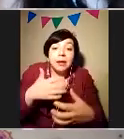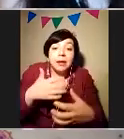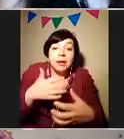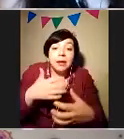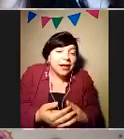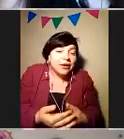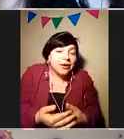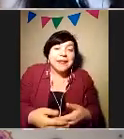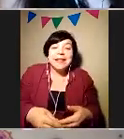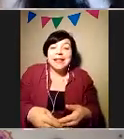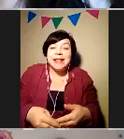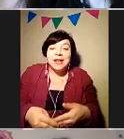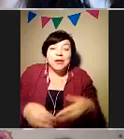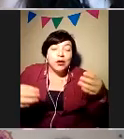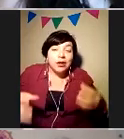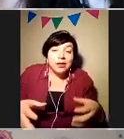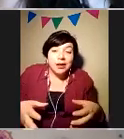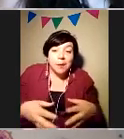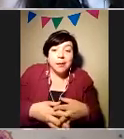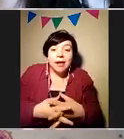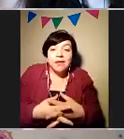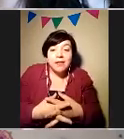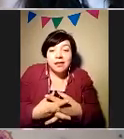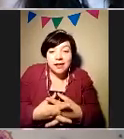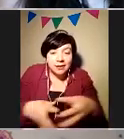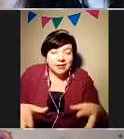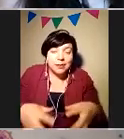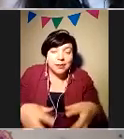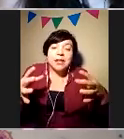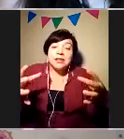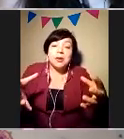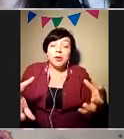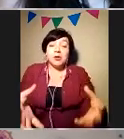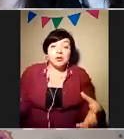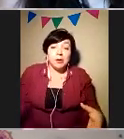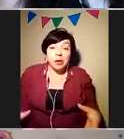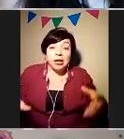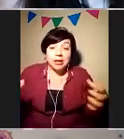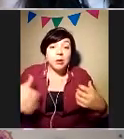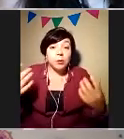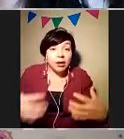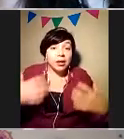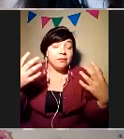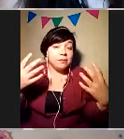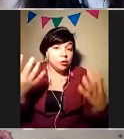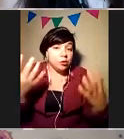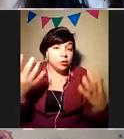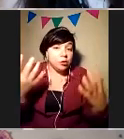O sea, en la medida que la vayamos a hacer de una, no va a ser todo el tiempo, porque es evidente. Nacimos y crecimos y nos construimos en esta cultura